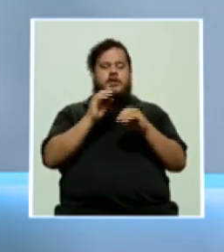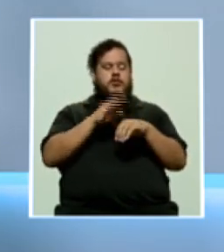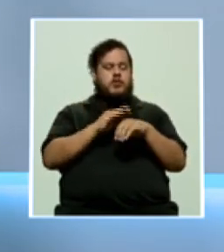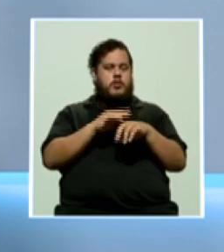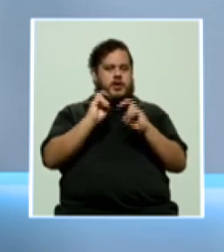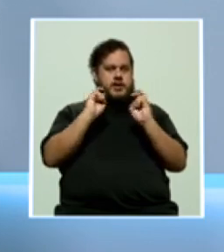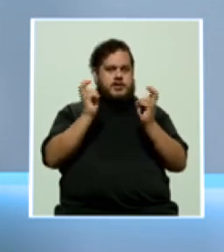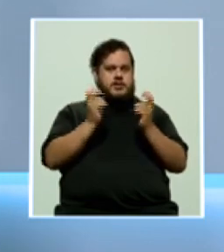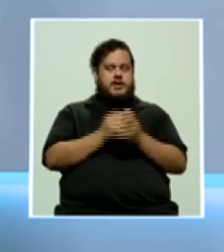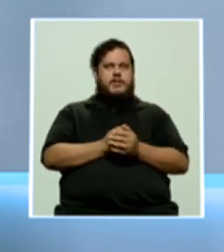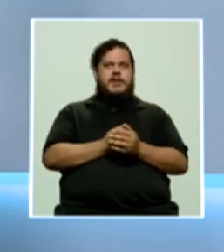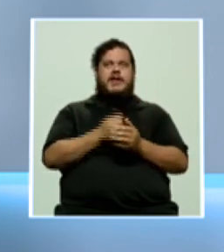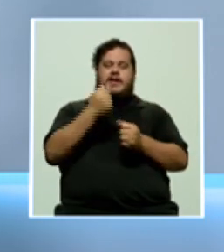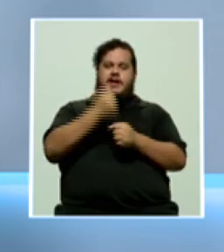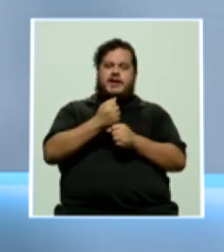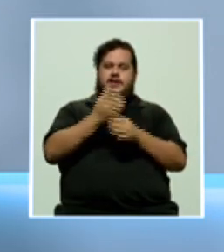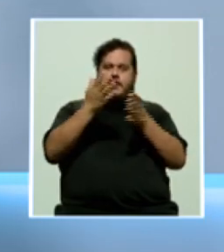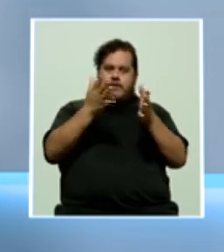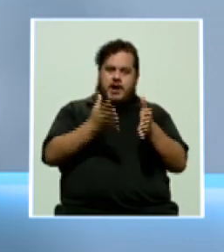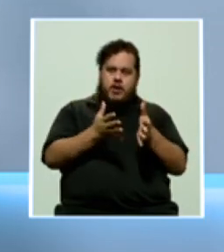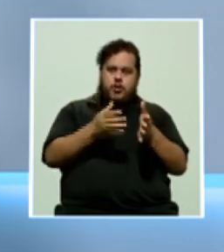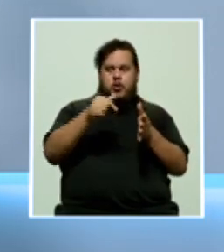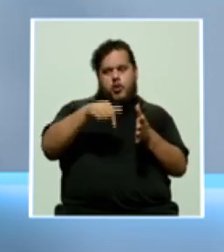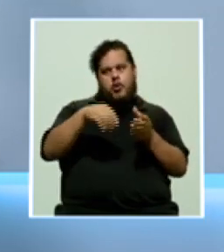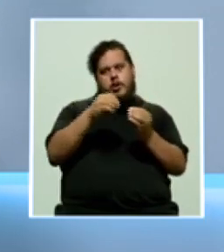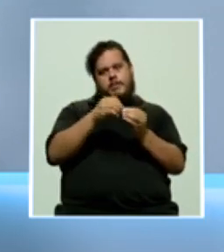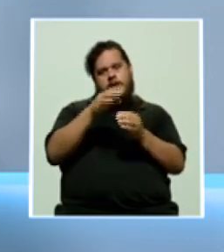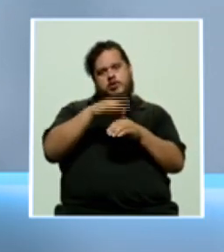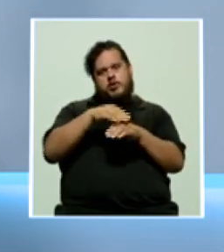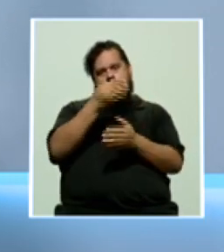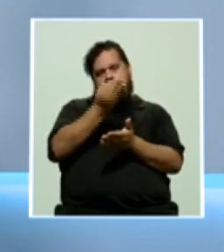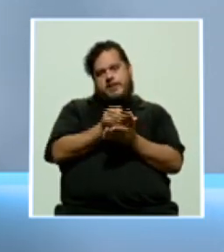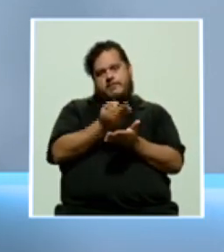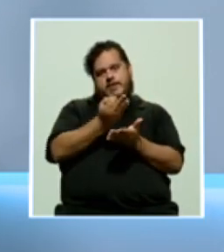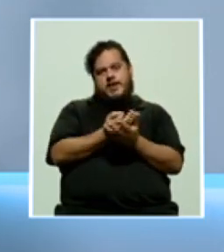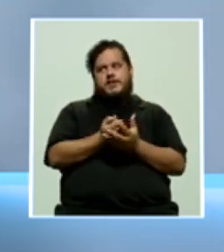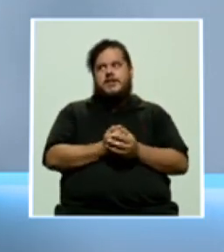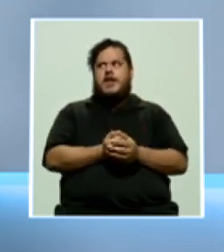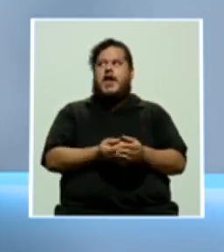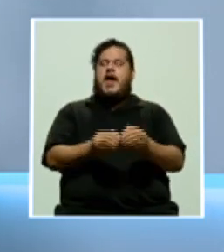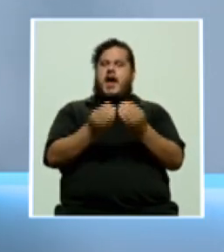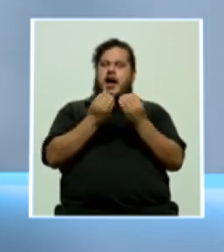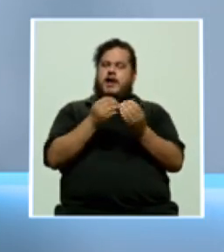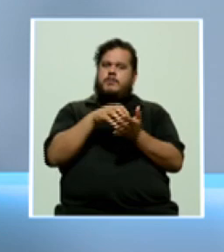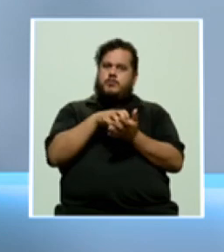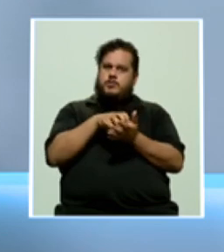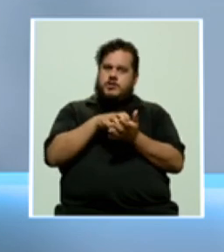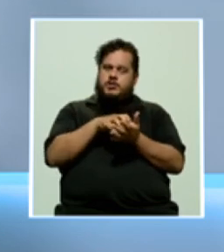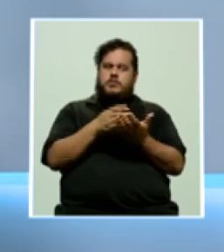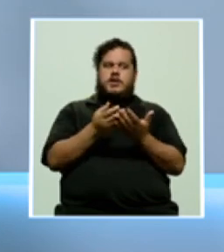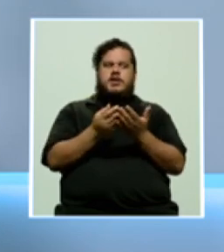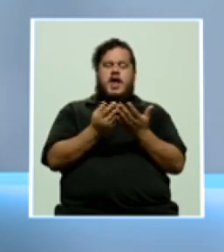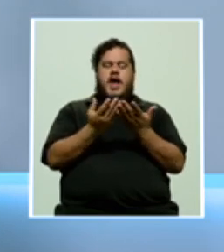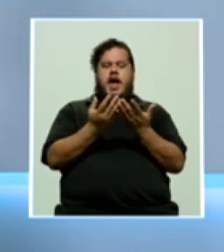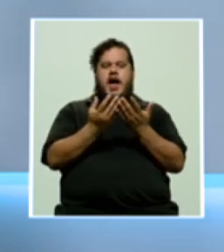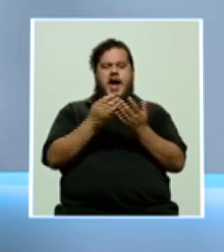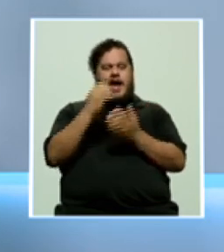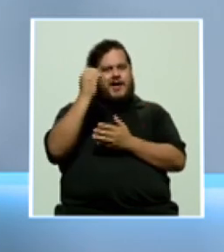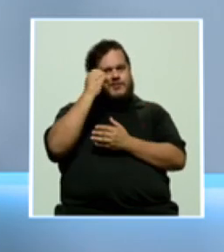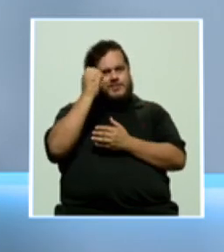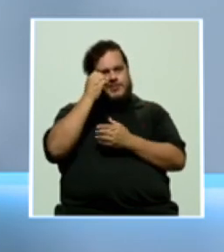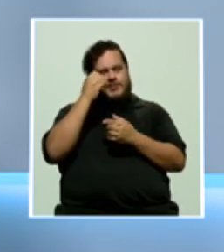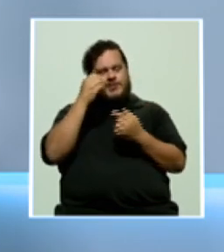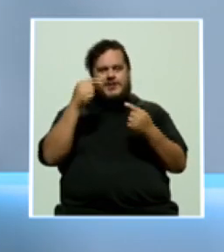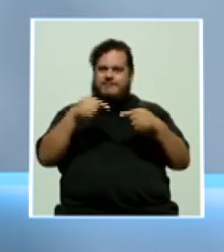lo que es el trabajador, hoy un poco más de las finanzas. Hay muchas dudas, hay criterios todavía